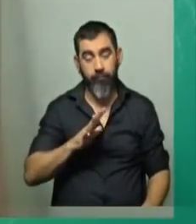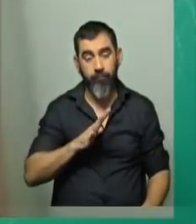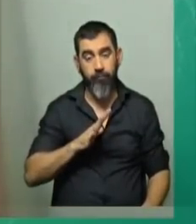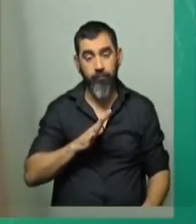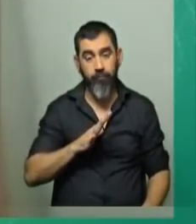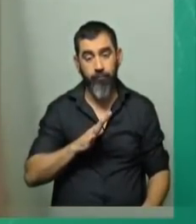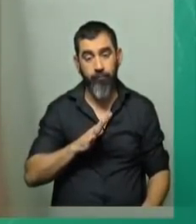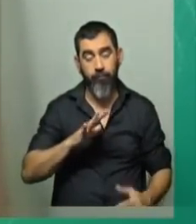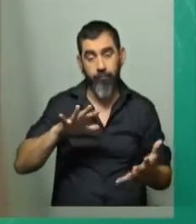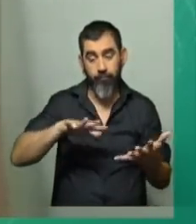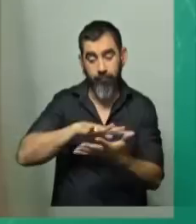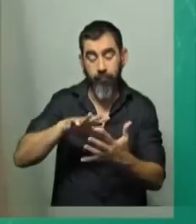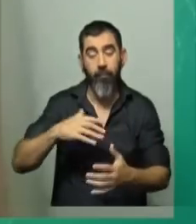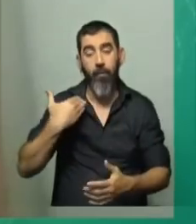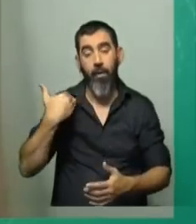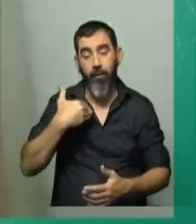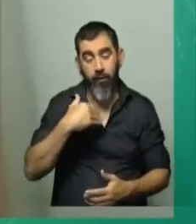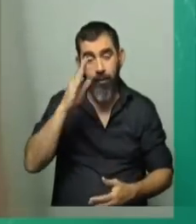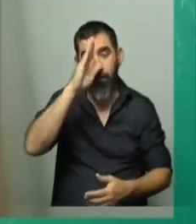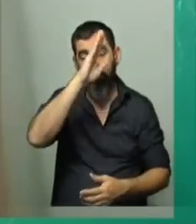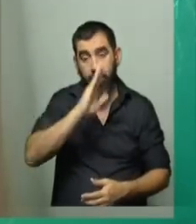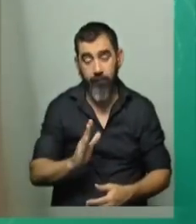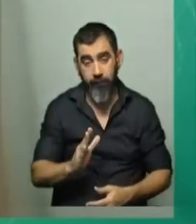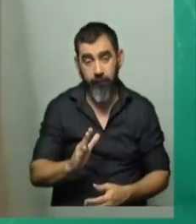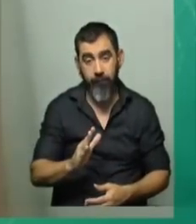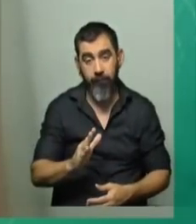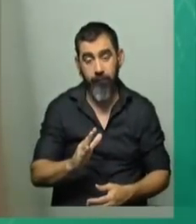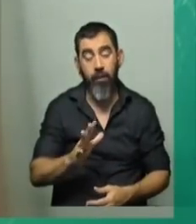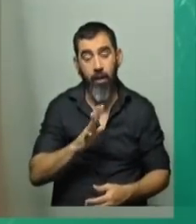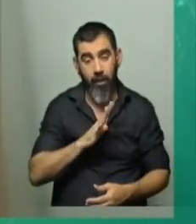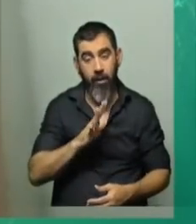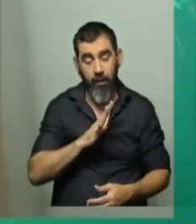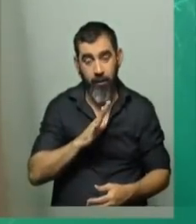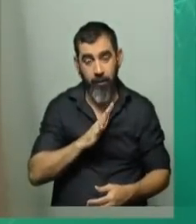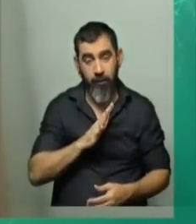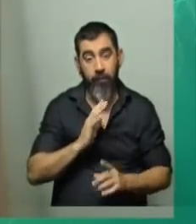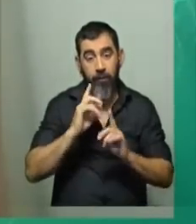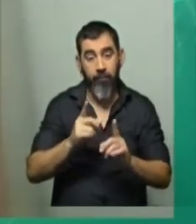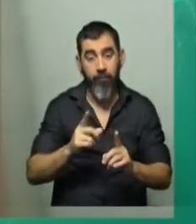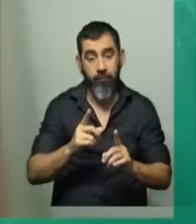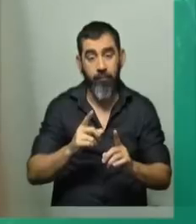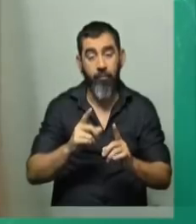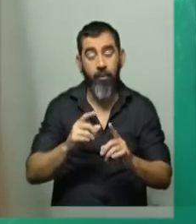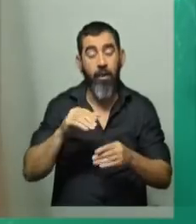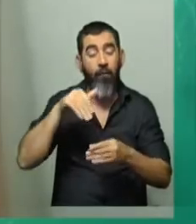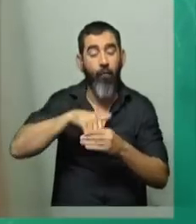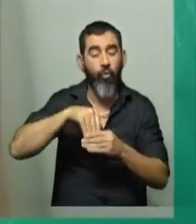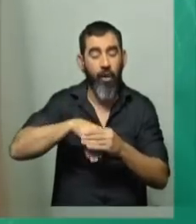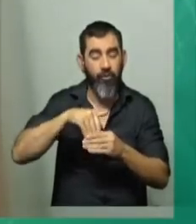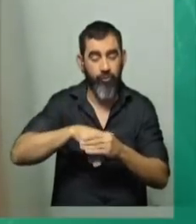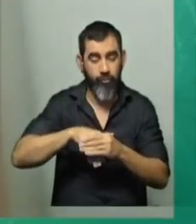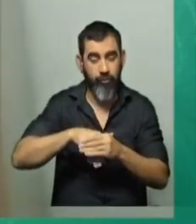en la región, en Argentina y en Brasil también, un poco a raíz de las elecciones, se